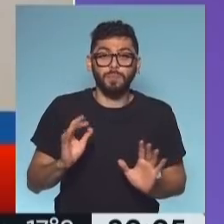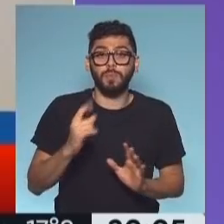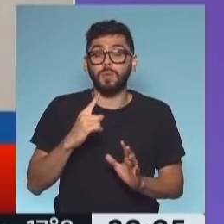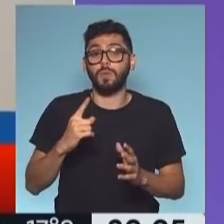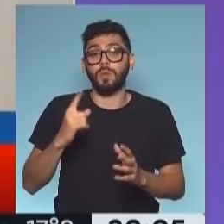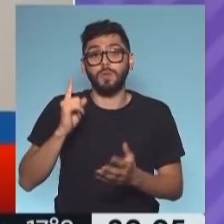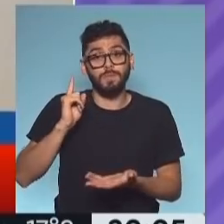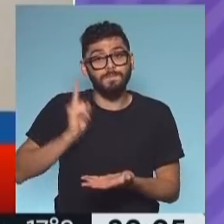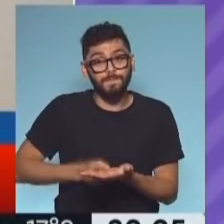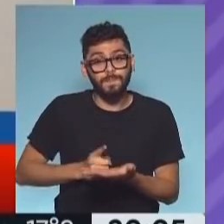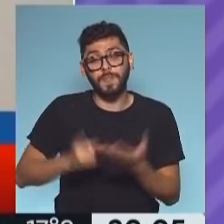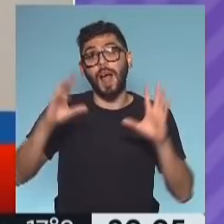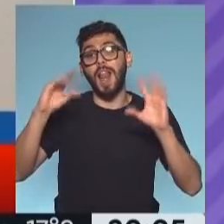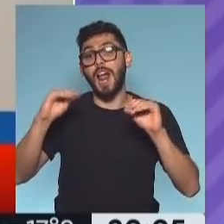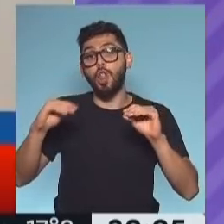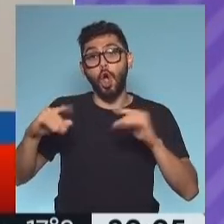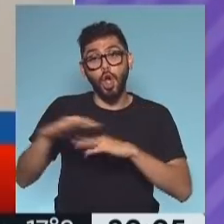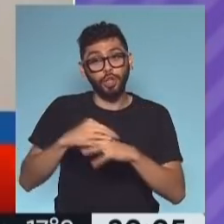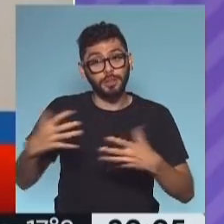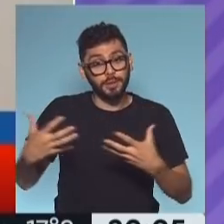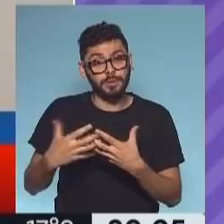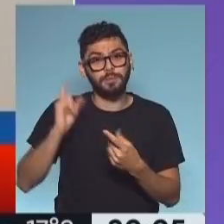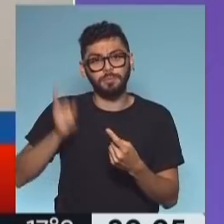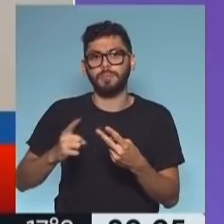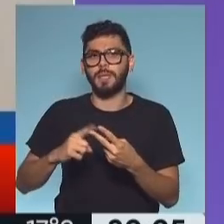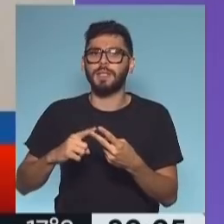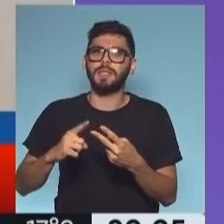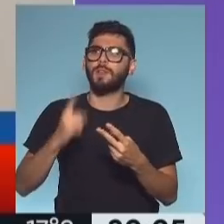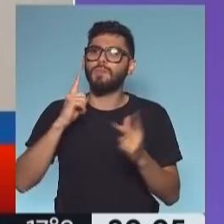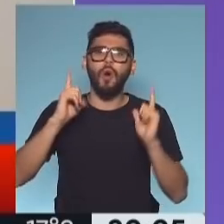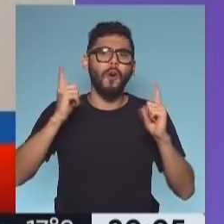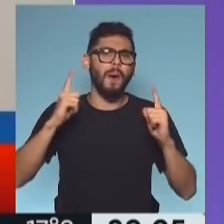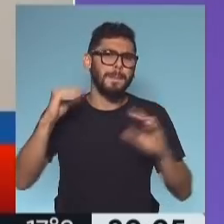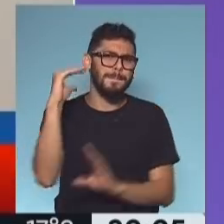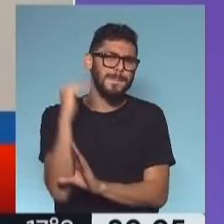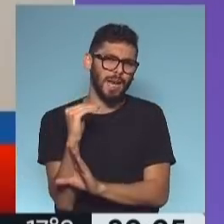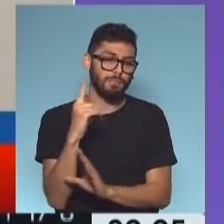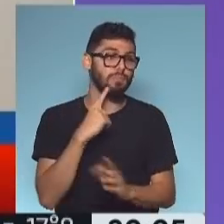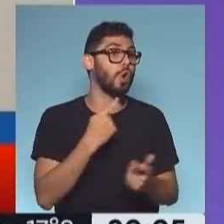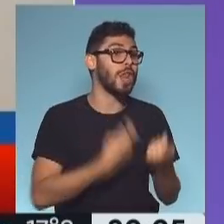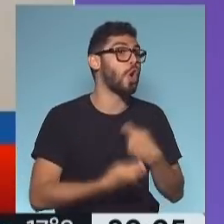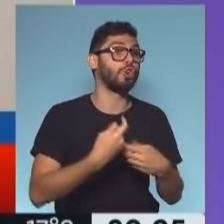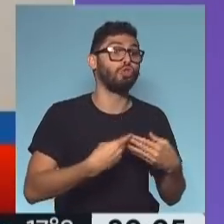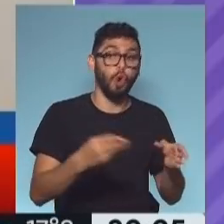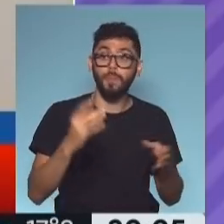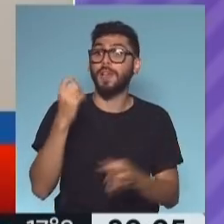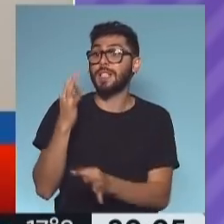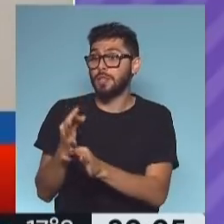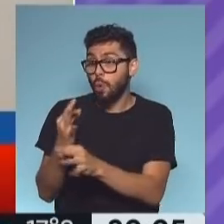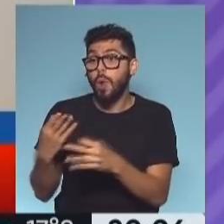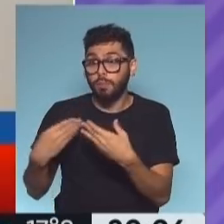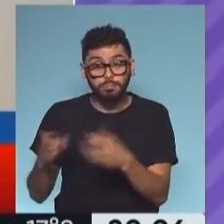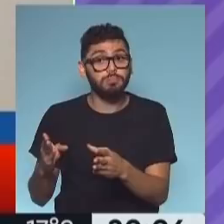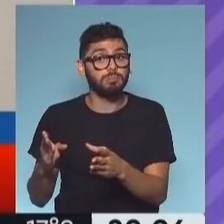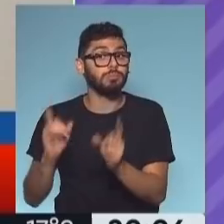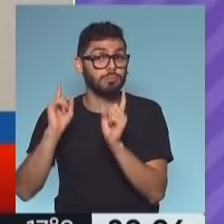con cierre de algunas actividades de índole más bien recreativo, sin impacto en las actividades educativas